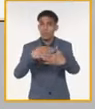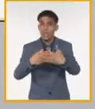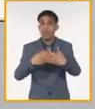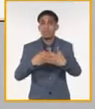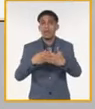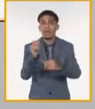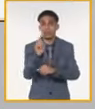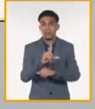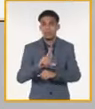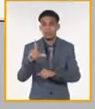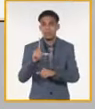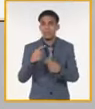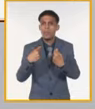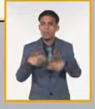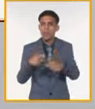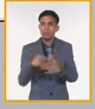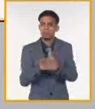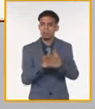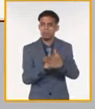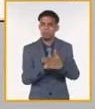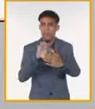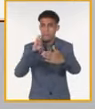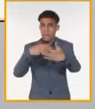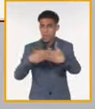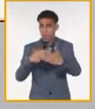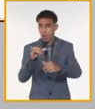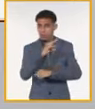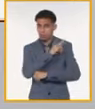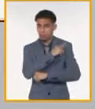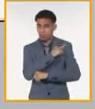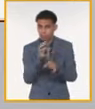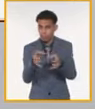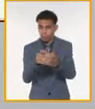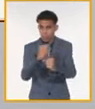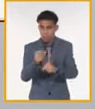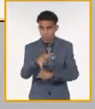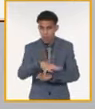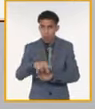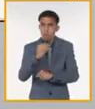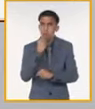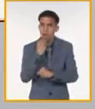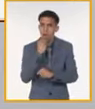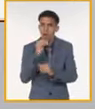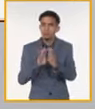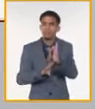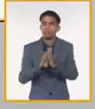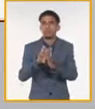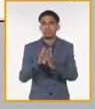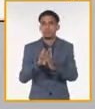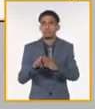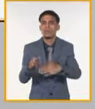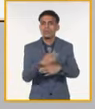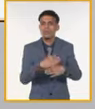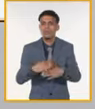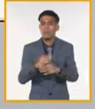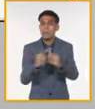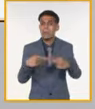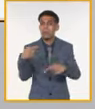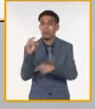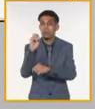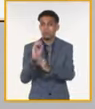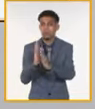socialista quien tiene que promover ella misma la la la la la creación a partir de reorganizarse mi